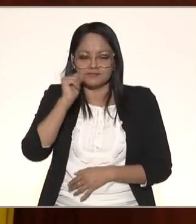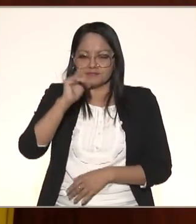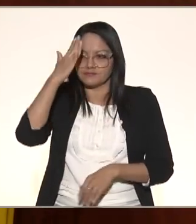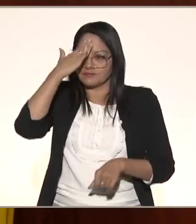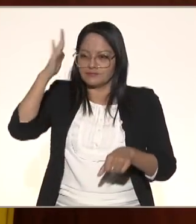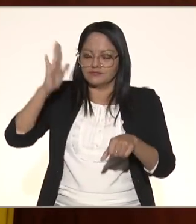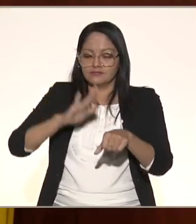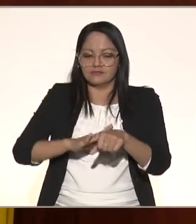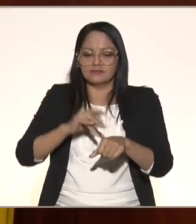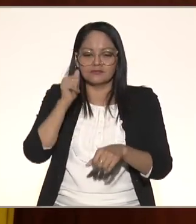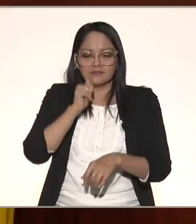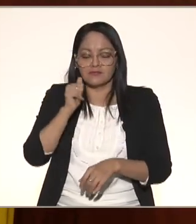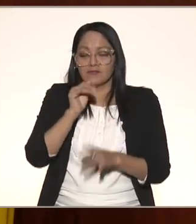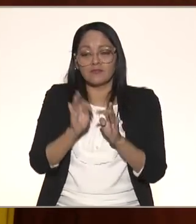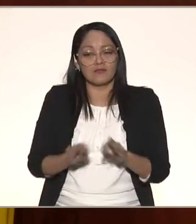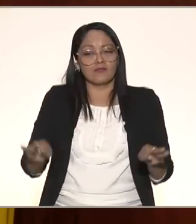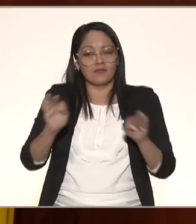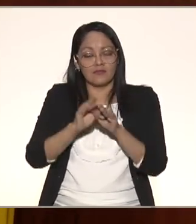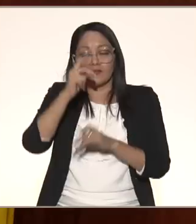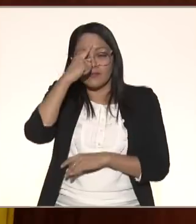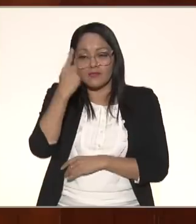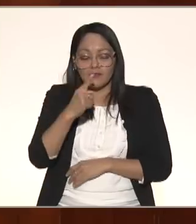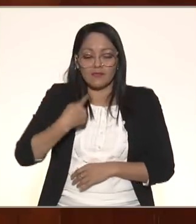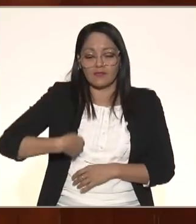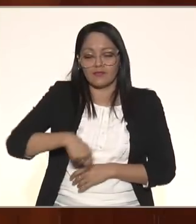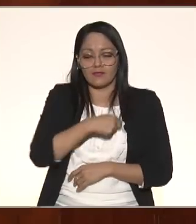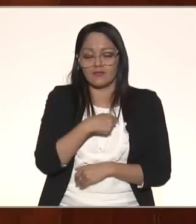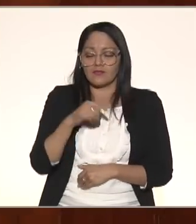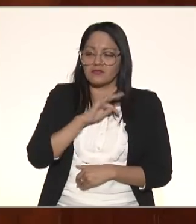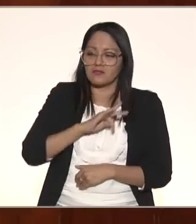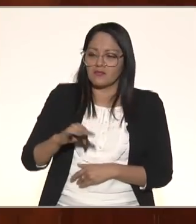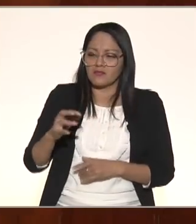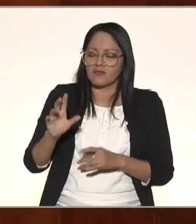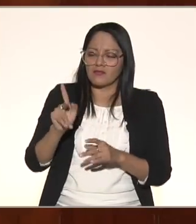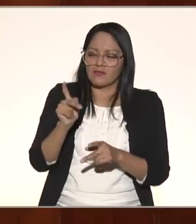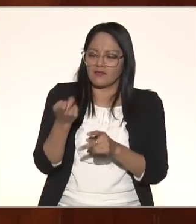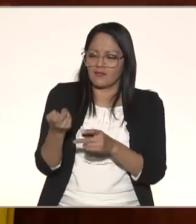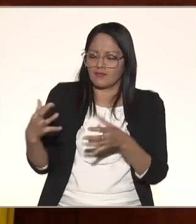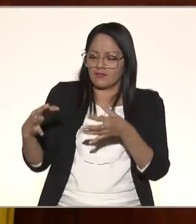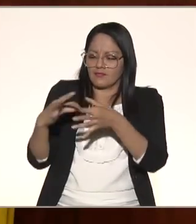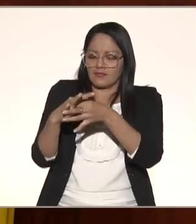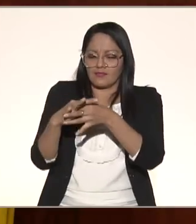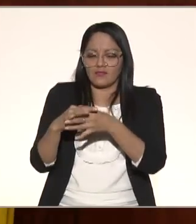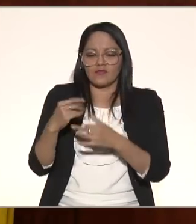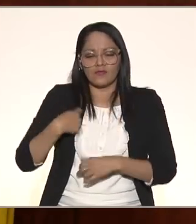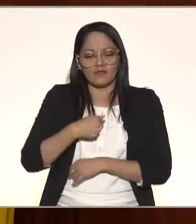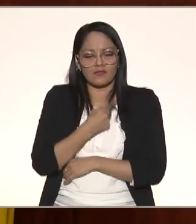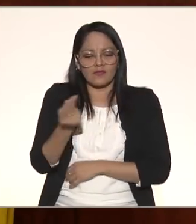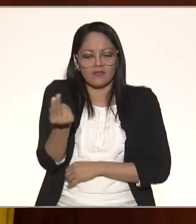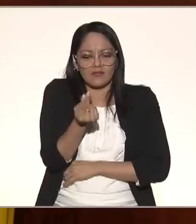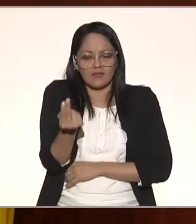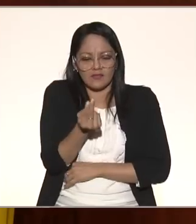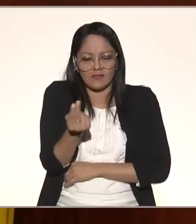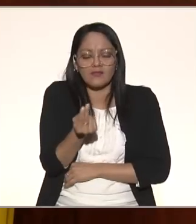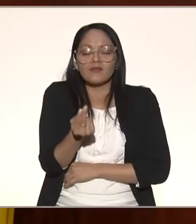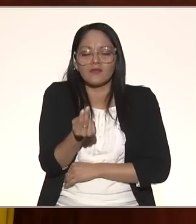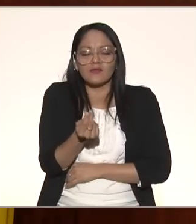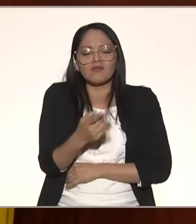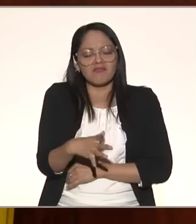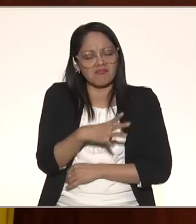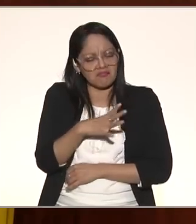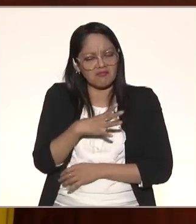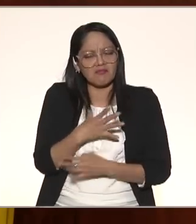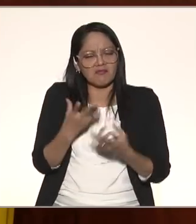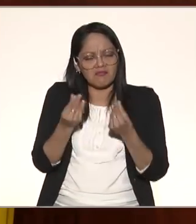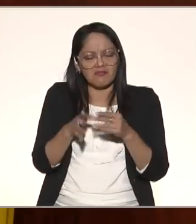presente es bien importante para que nosotros vayamos poniendo esas pautas nosotros necesitamos tener mucho